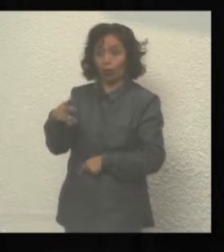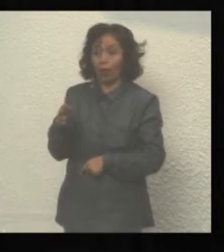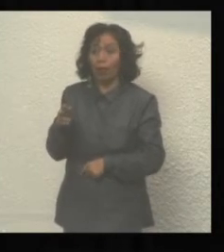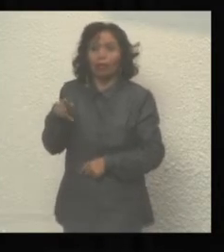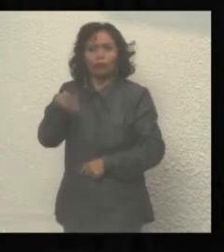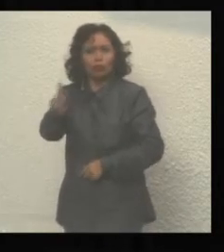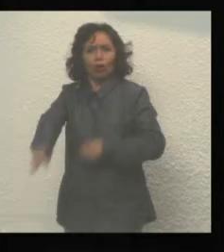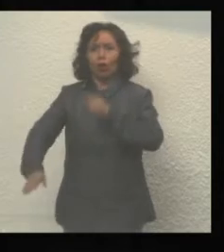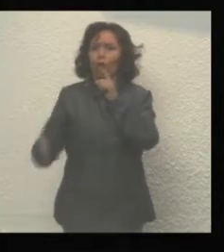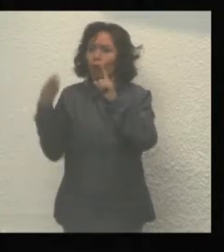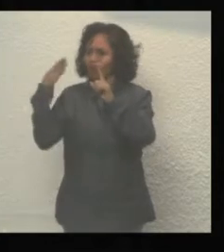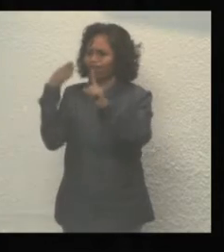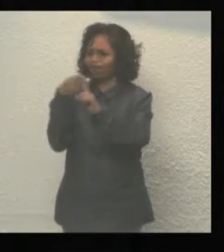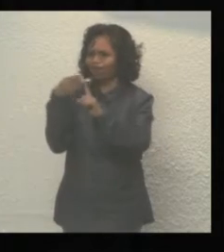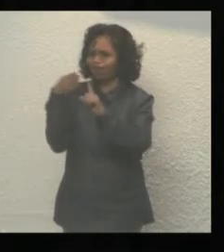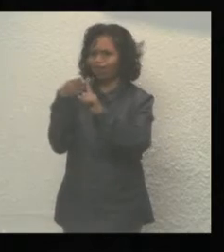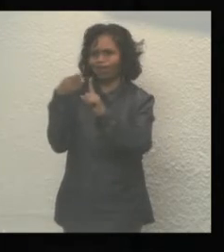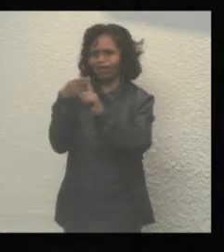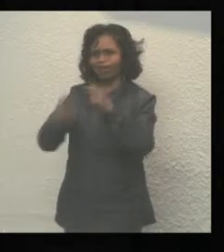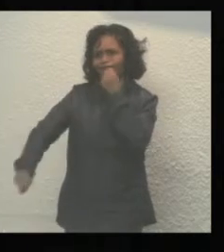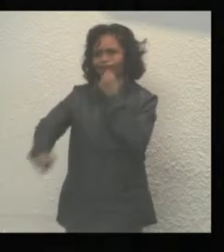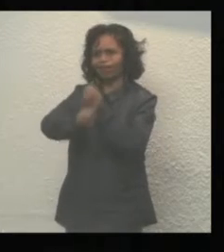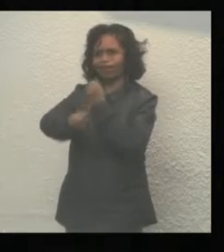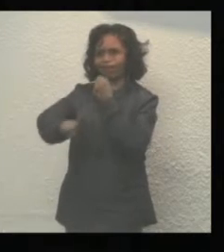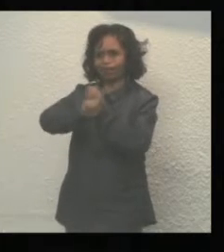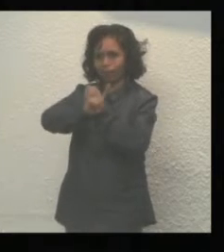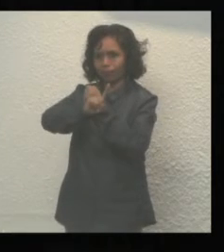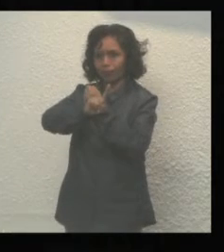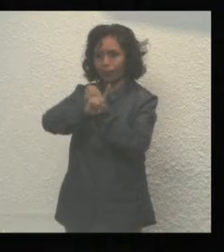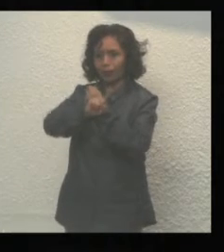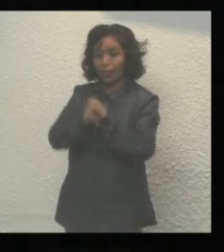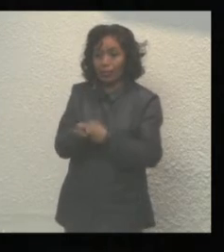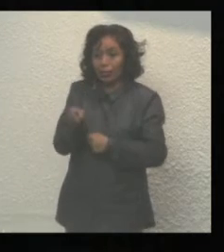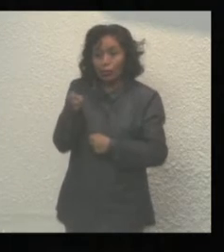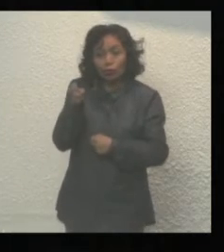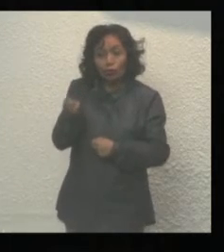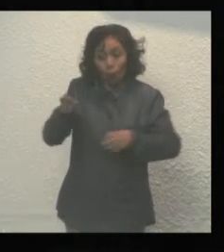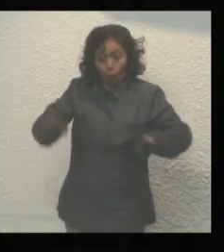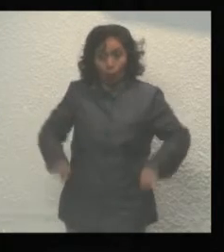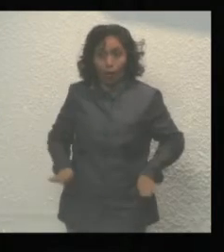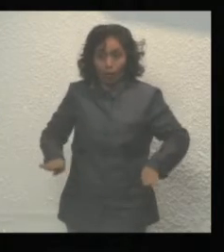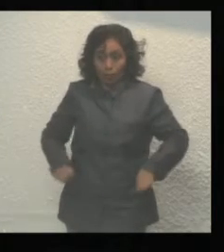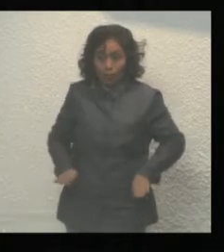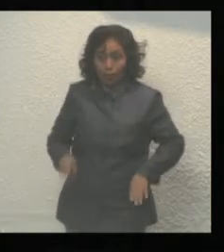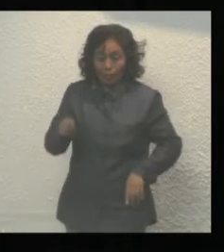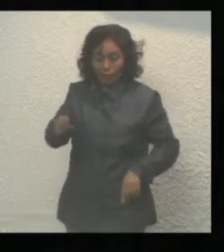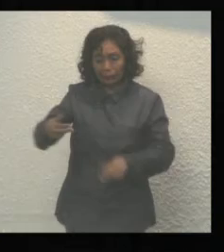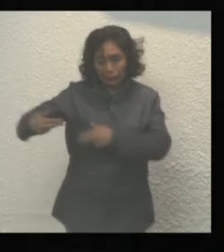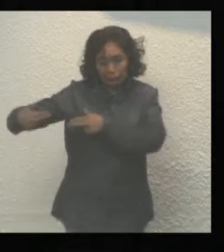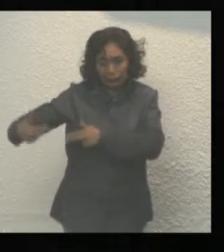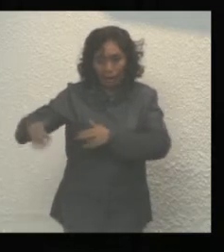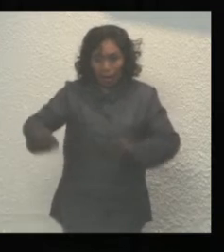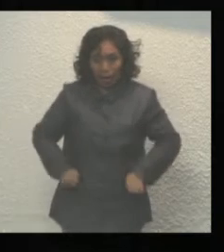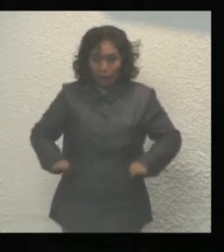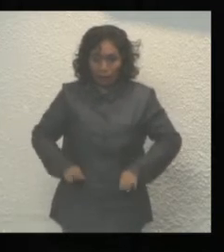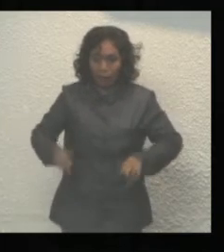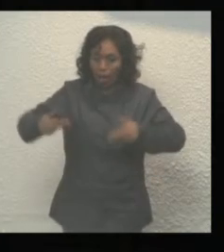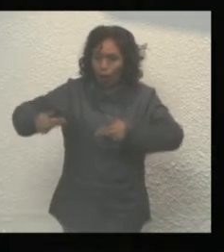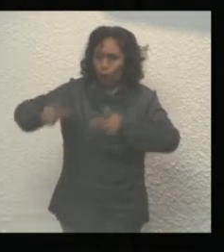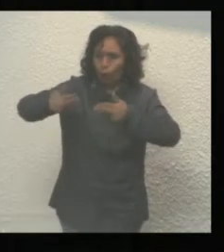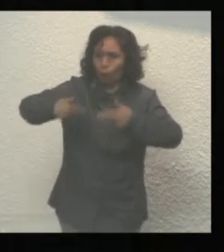desafíos a los que nos hemos enfrentado, una de las principales características que hemos heredado de ellos ha sido